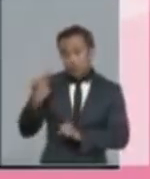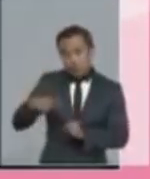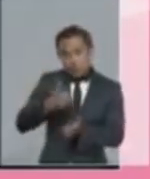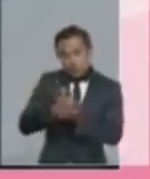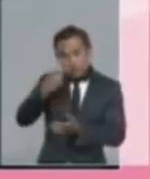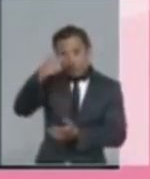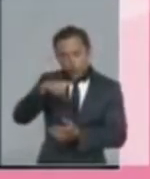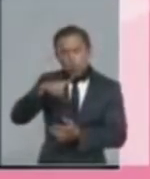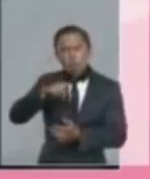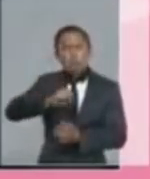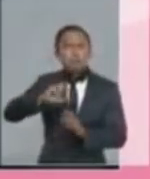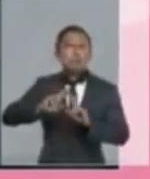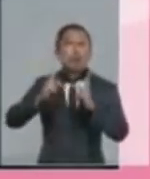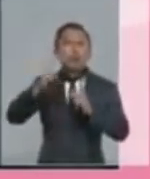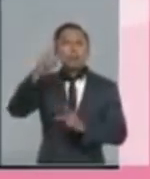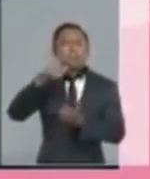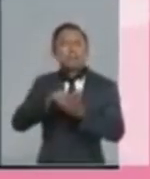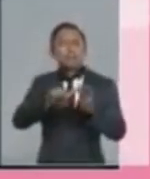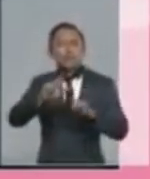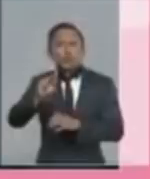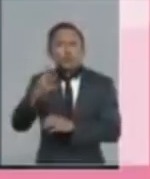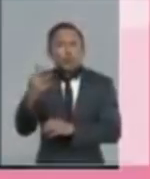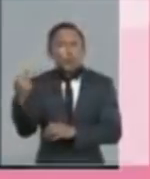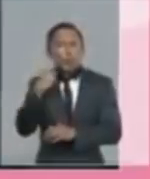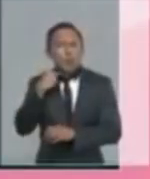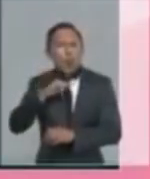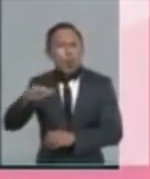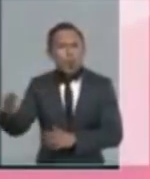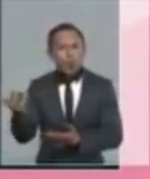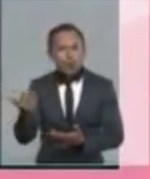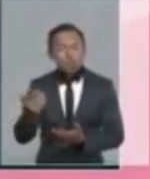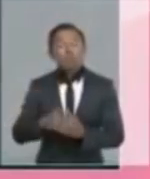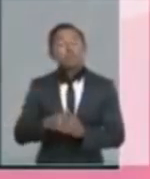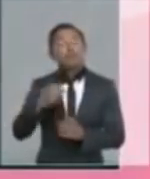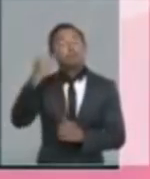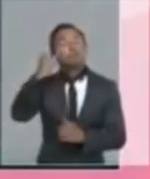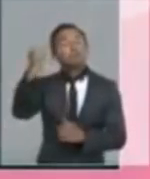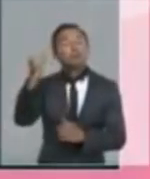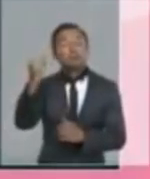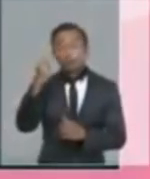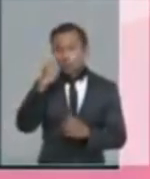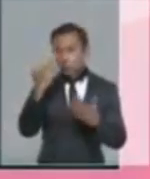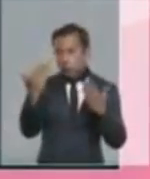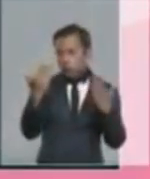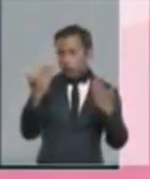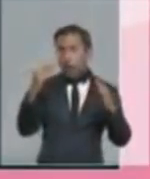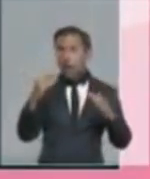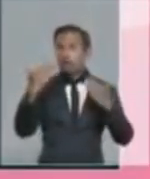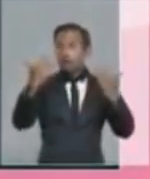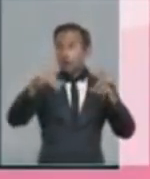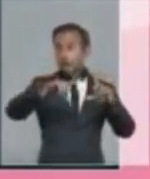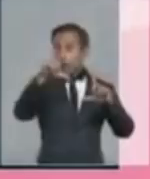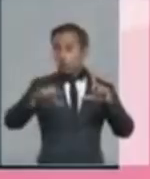1,084 homicidios. Y si comparamos con lo que ha sucedido a nivel nacional, desde luego